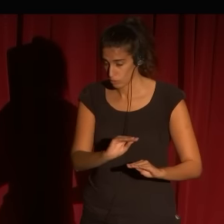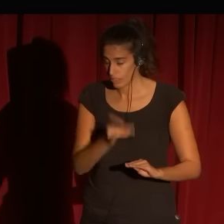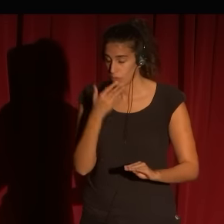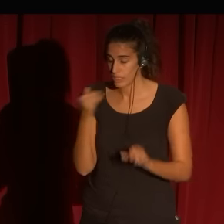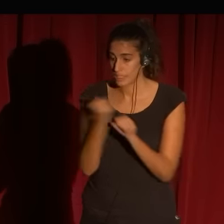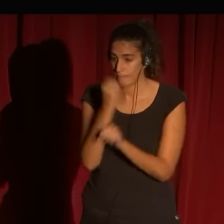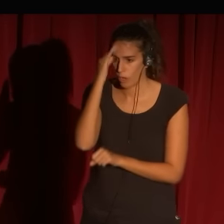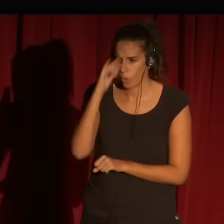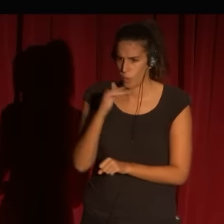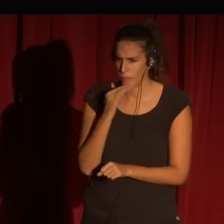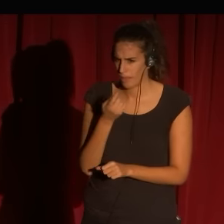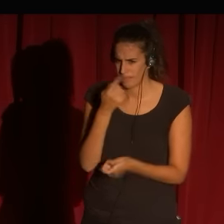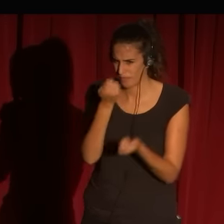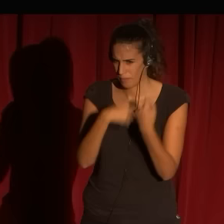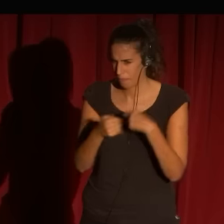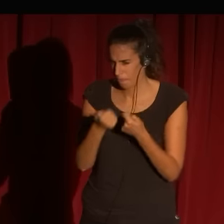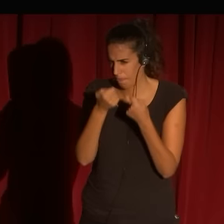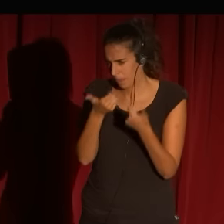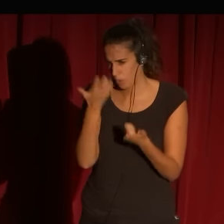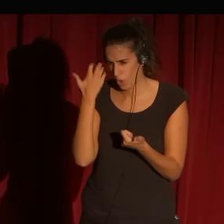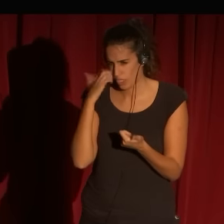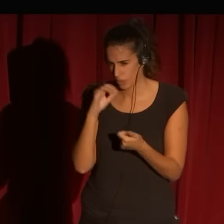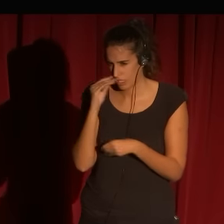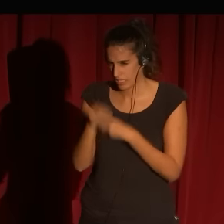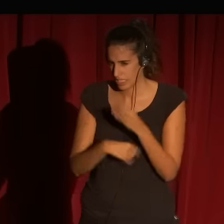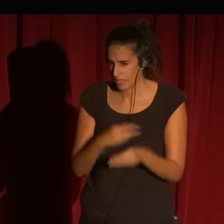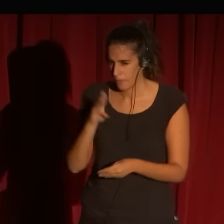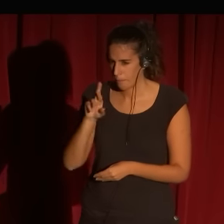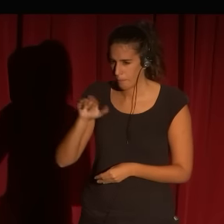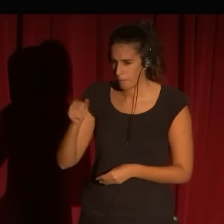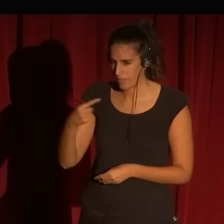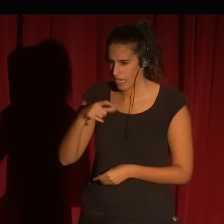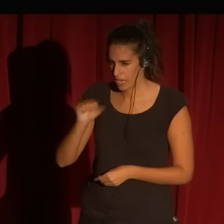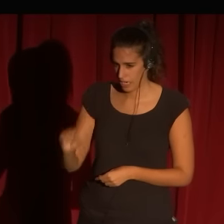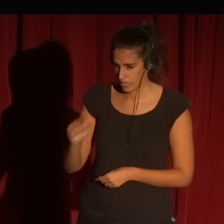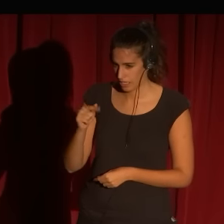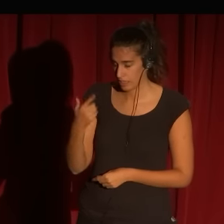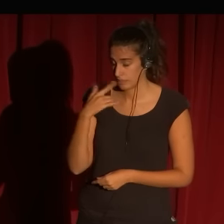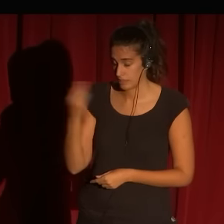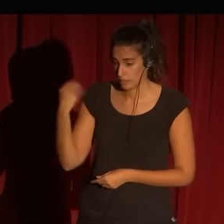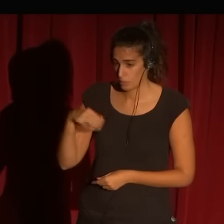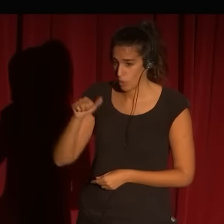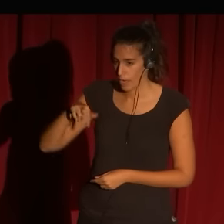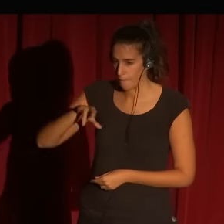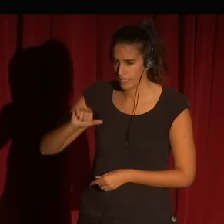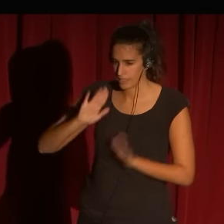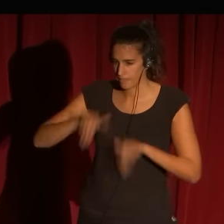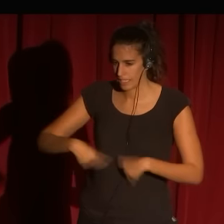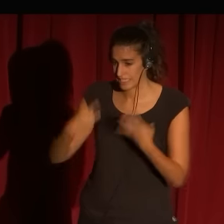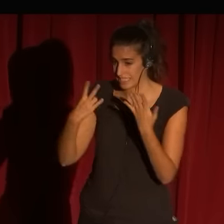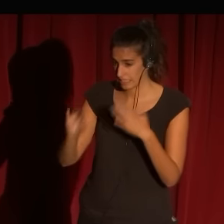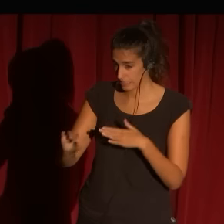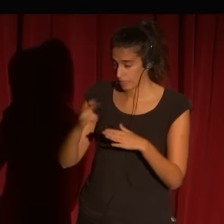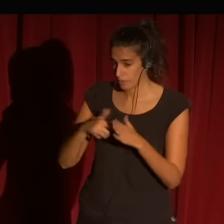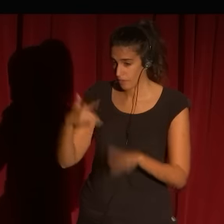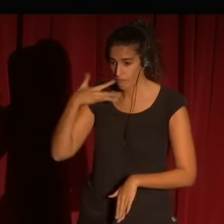hace el padre se difunden muy poco porque son originales se hacen muchos de ellos en Praga él es de amberes insisto está en amberes hasta final de los años 70 pero se